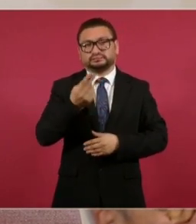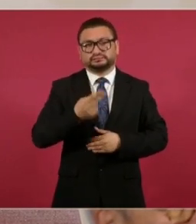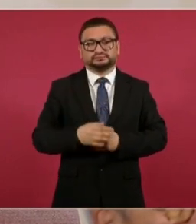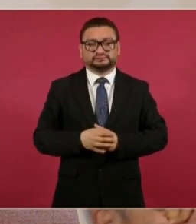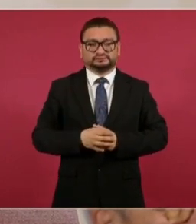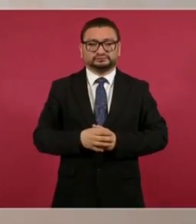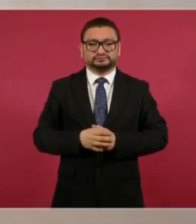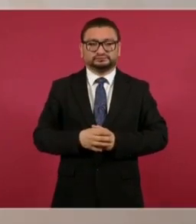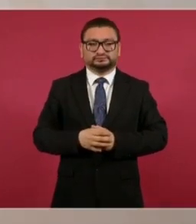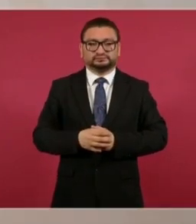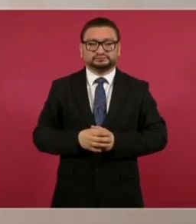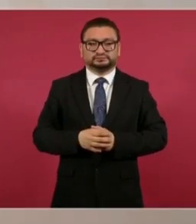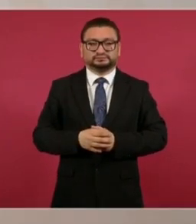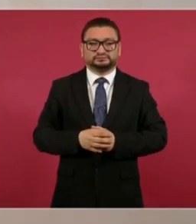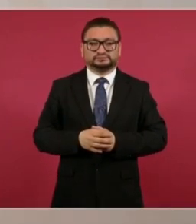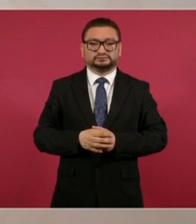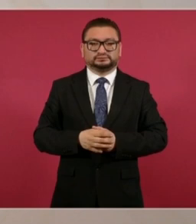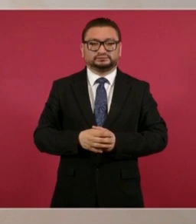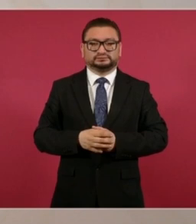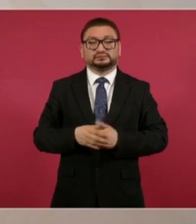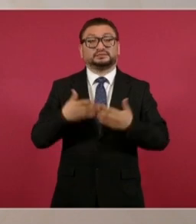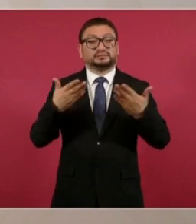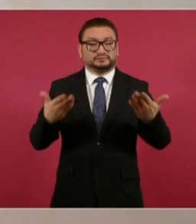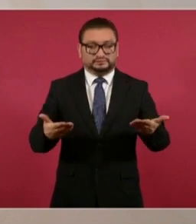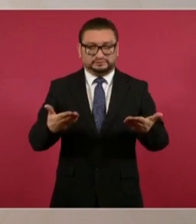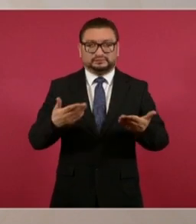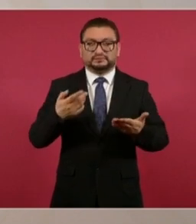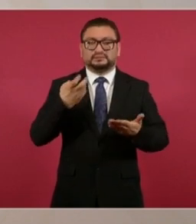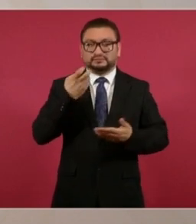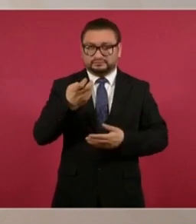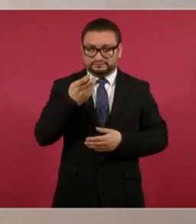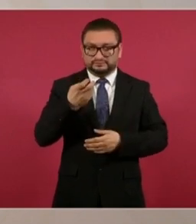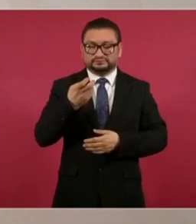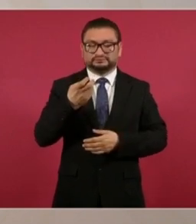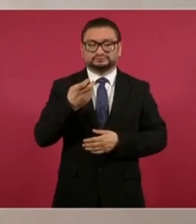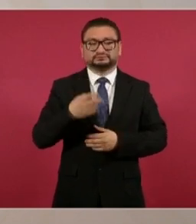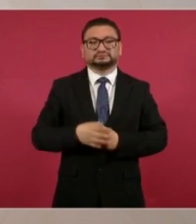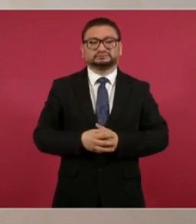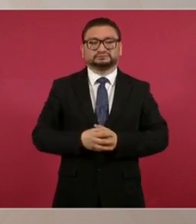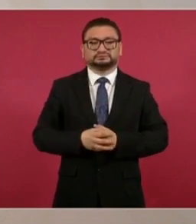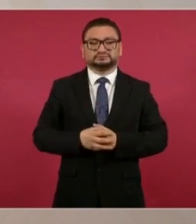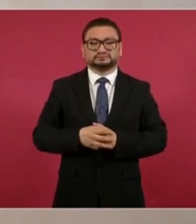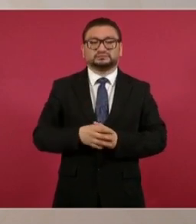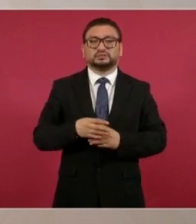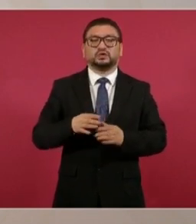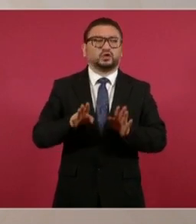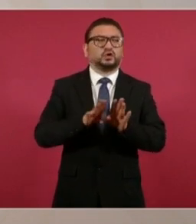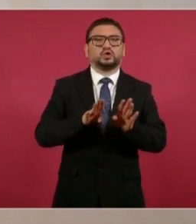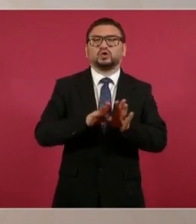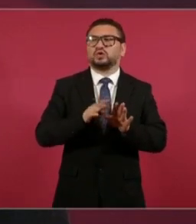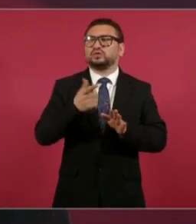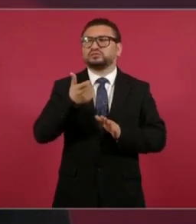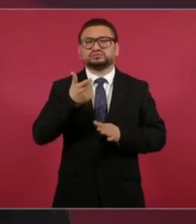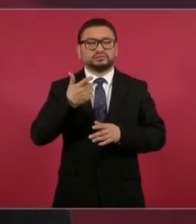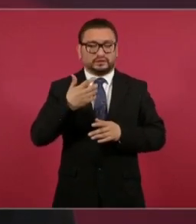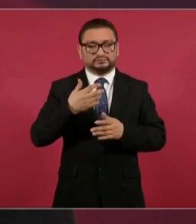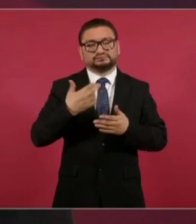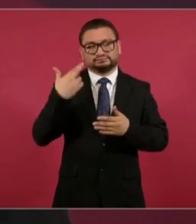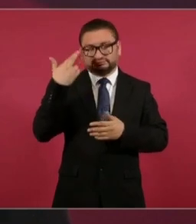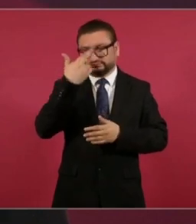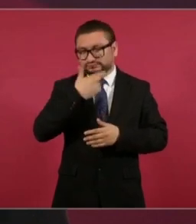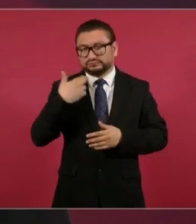fondo entonces a ver cómo le hacemos De dónde sale